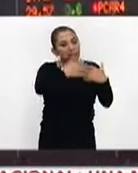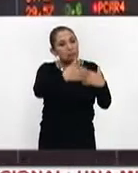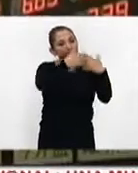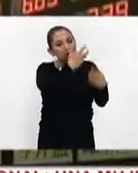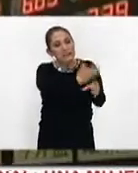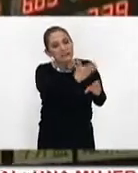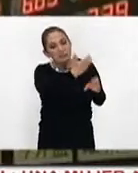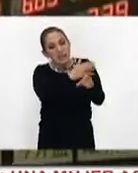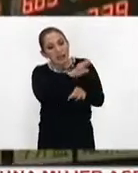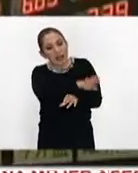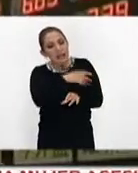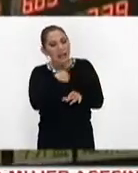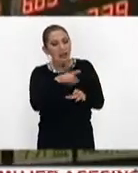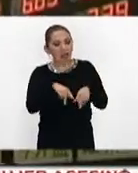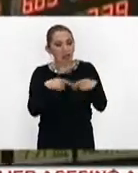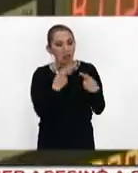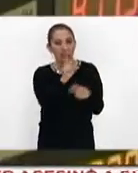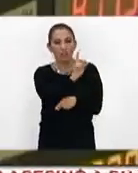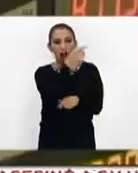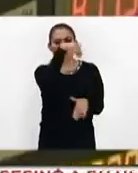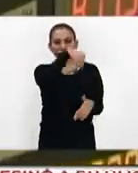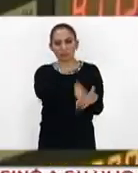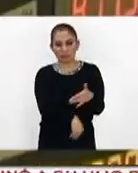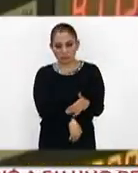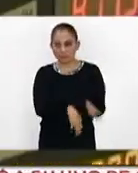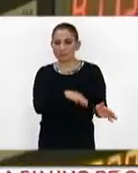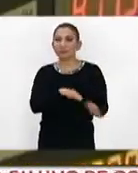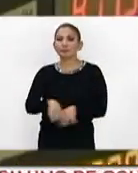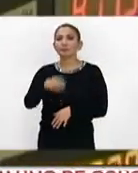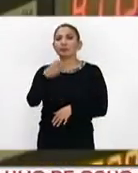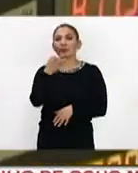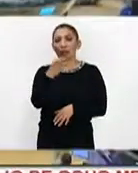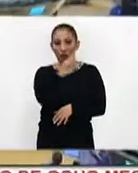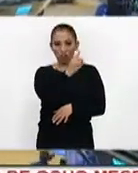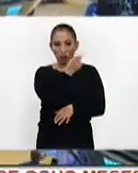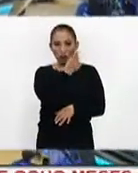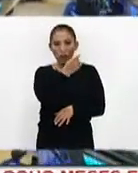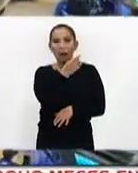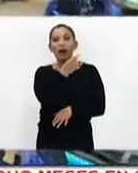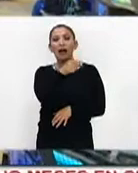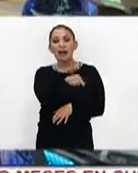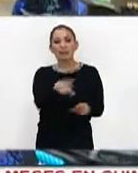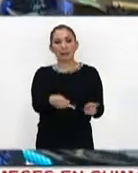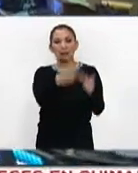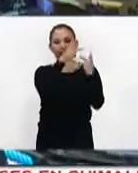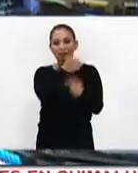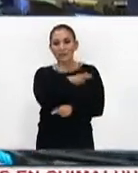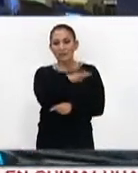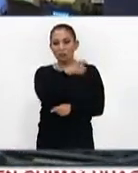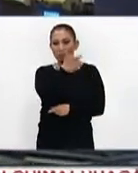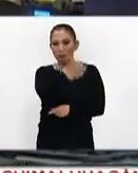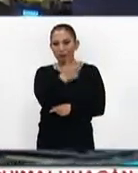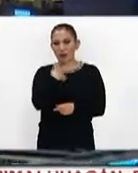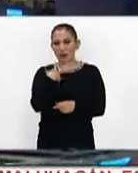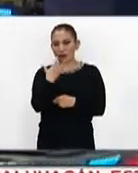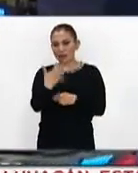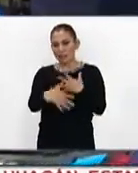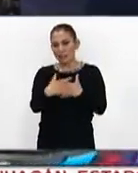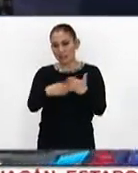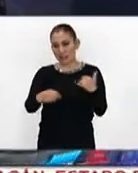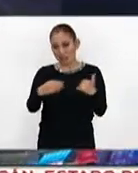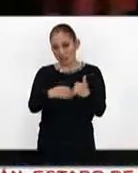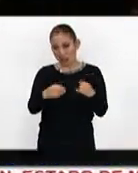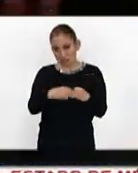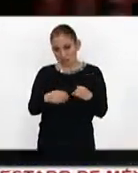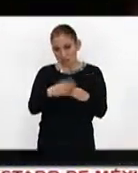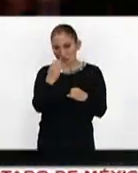en Estados Unidos y el debilitamiento del dólar. El dólar se vendió en 19 pesos con 15 centavos,